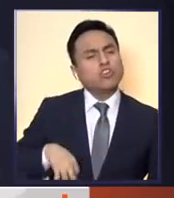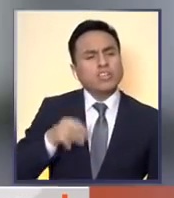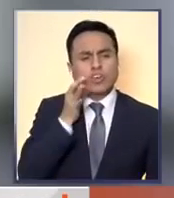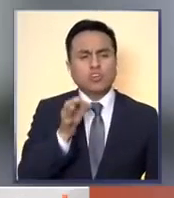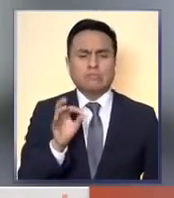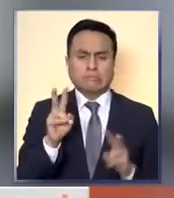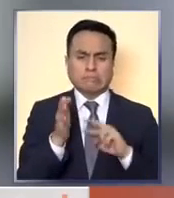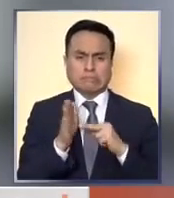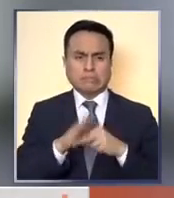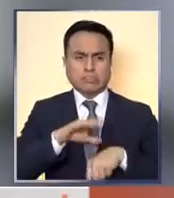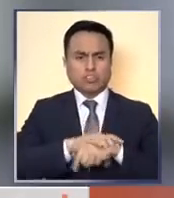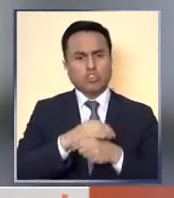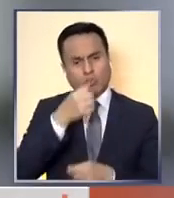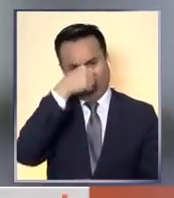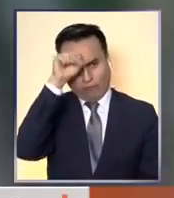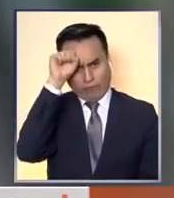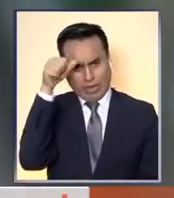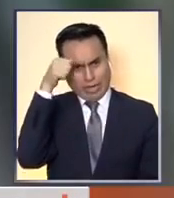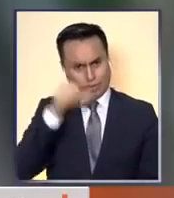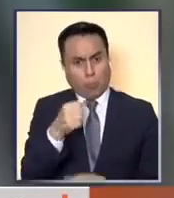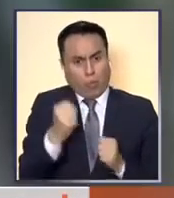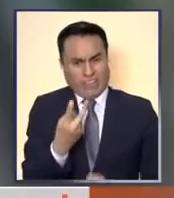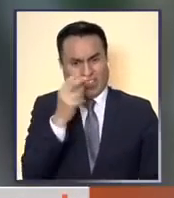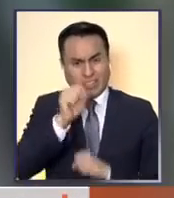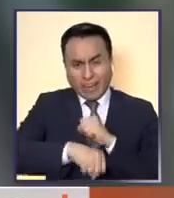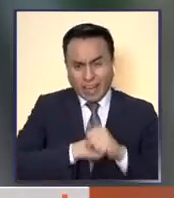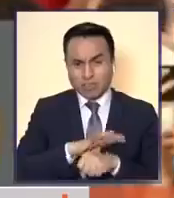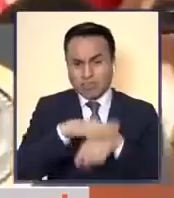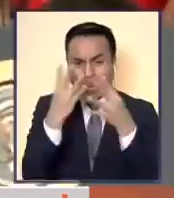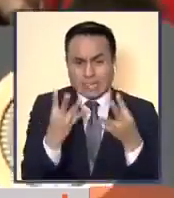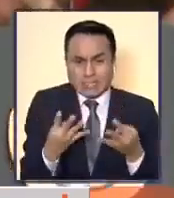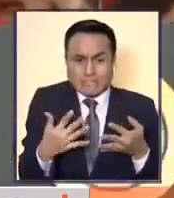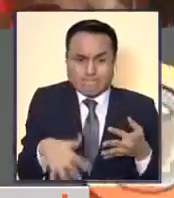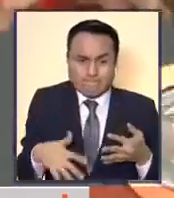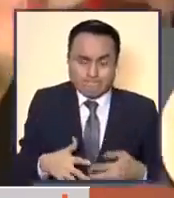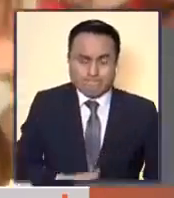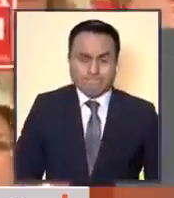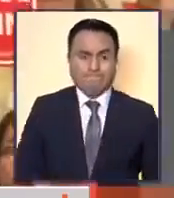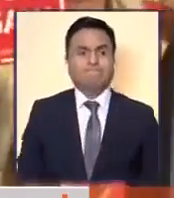bomberos que arriesgan hasta 20 años de cárcel.